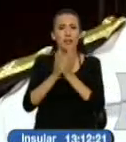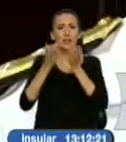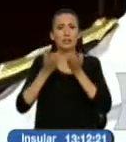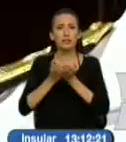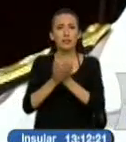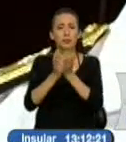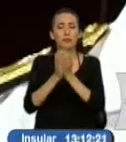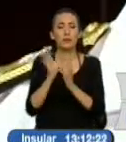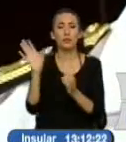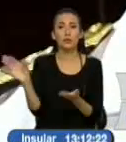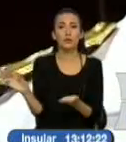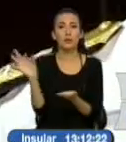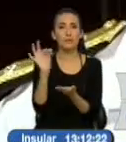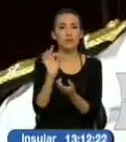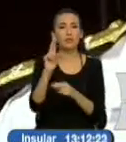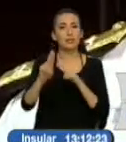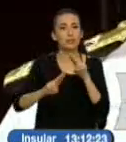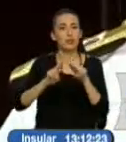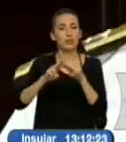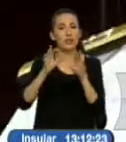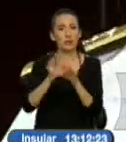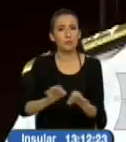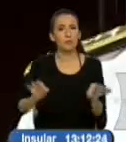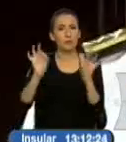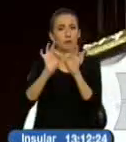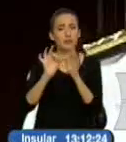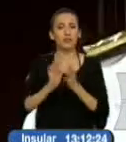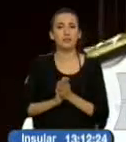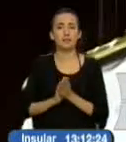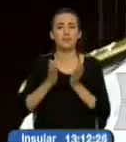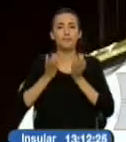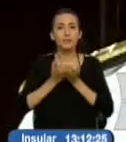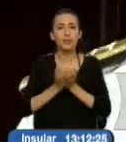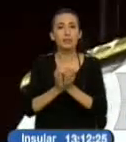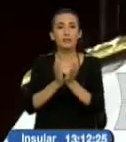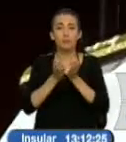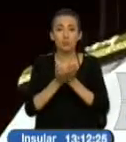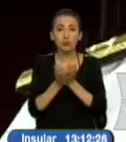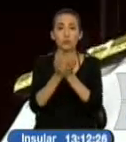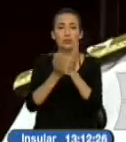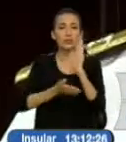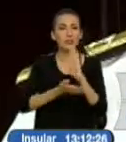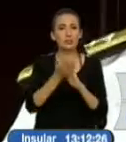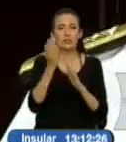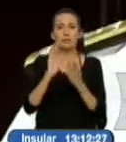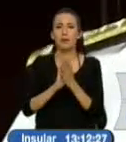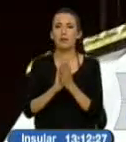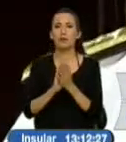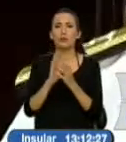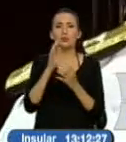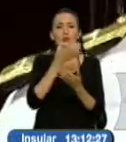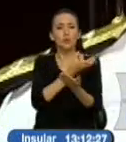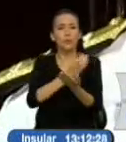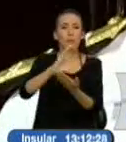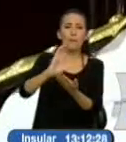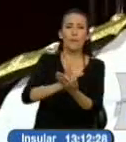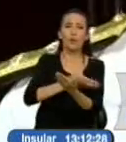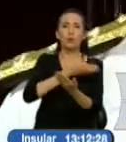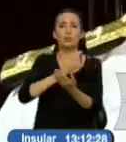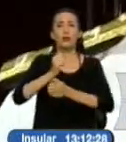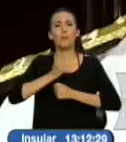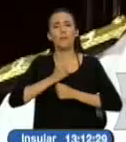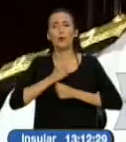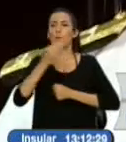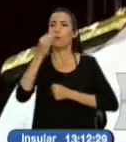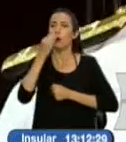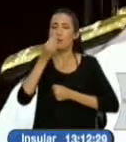una representatividad nacional. Entonces, el buque va con su banda de músicos, con su comida, con